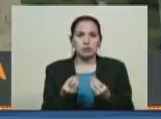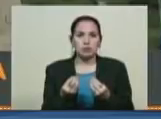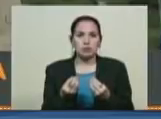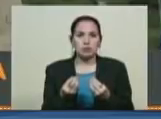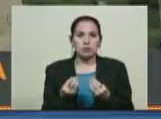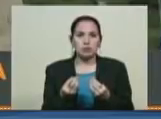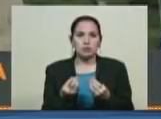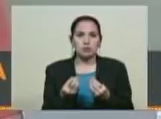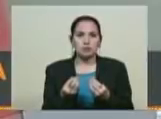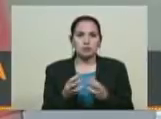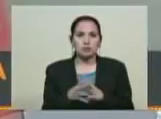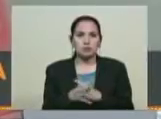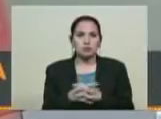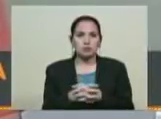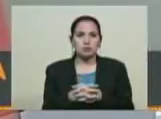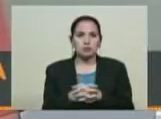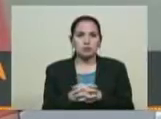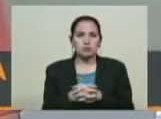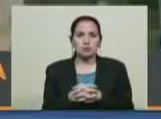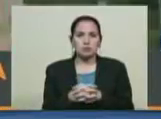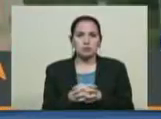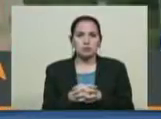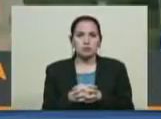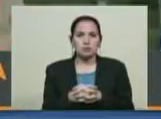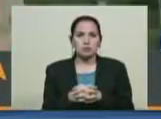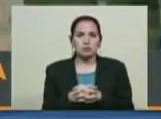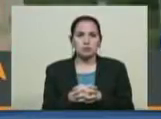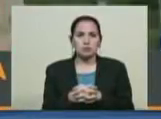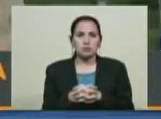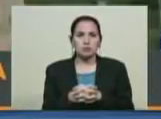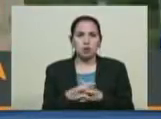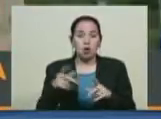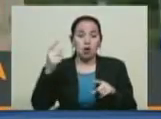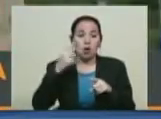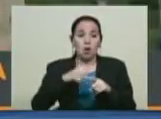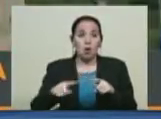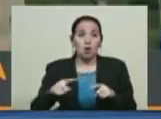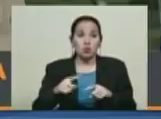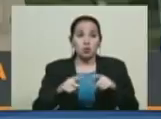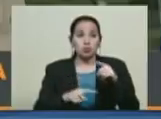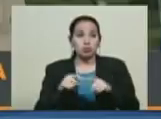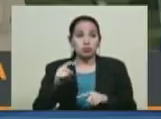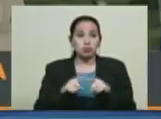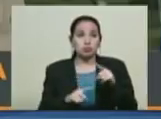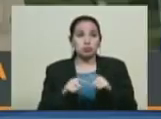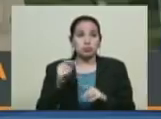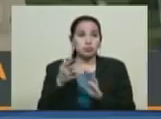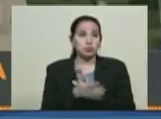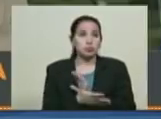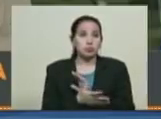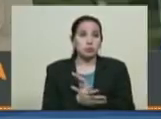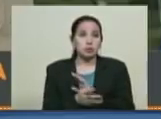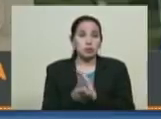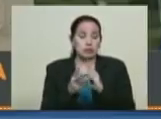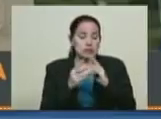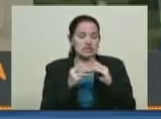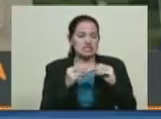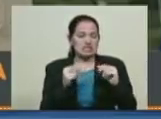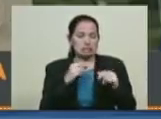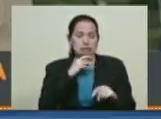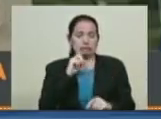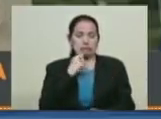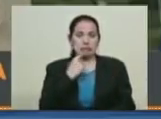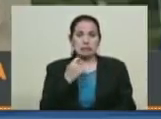Araguayán sobre otras áreas como la salinización, ¿no?